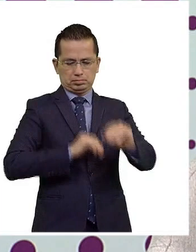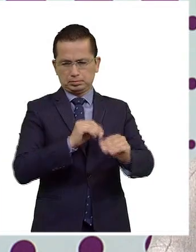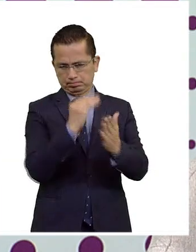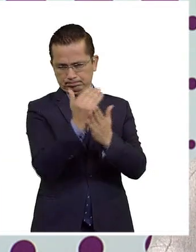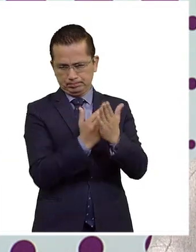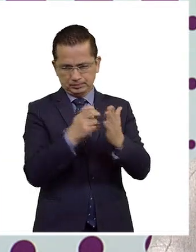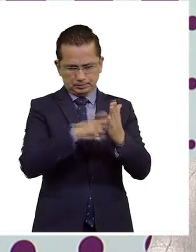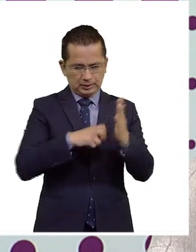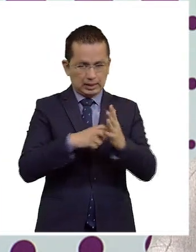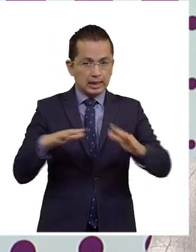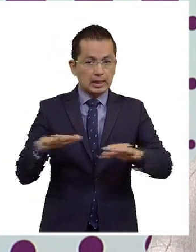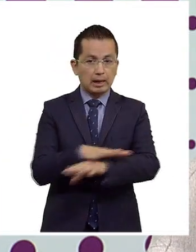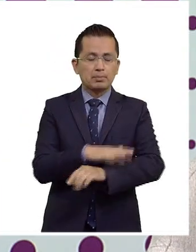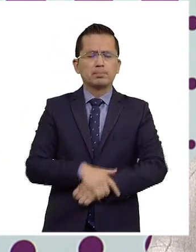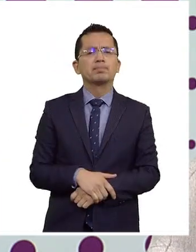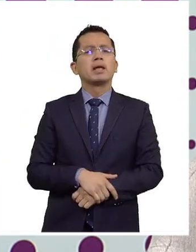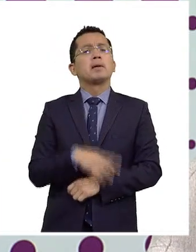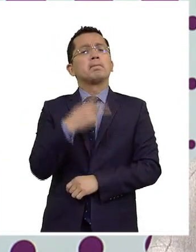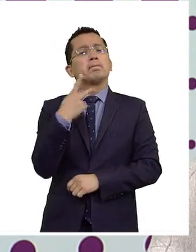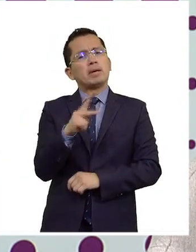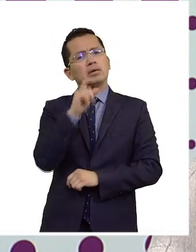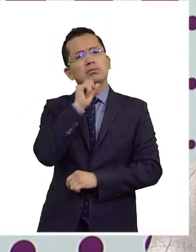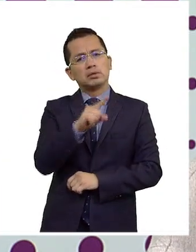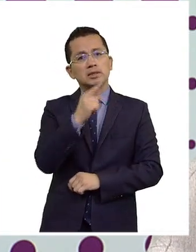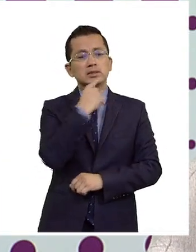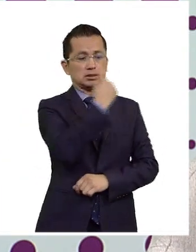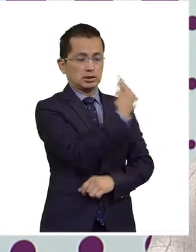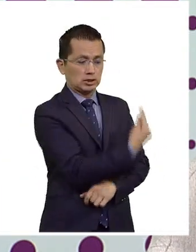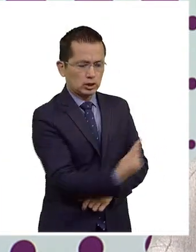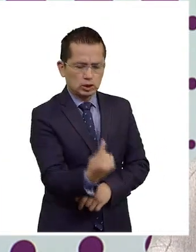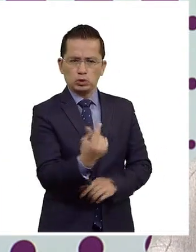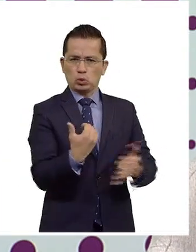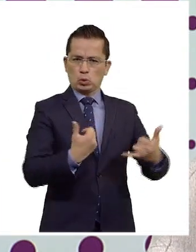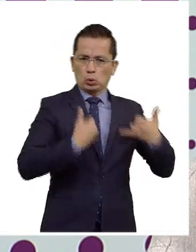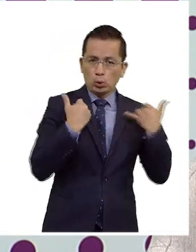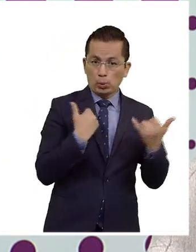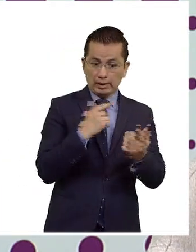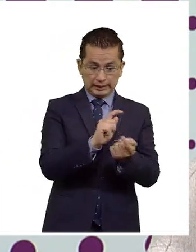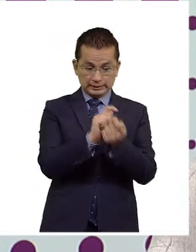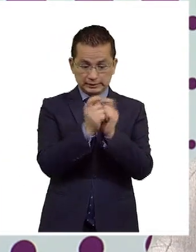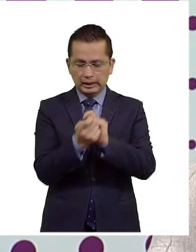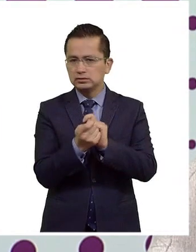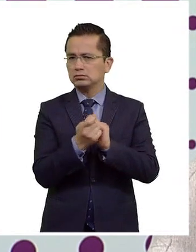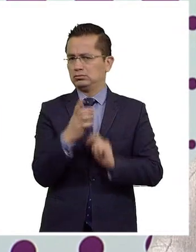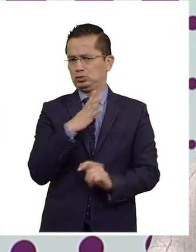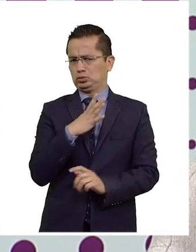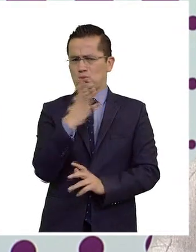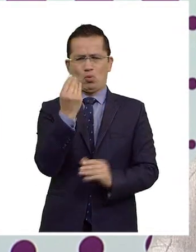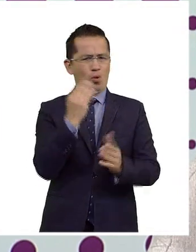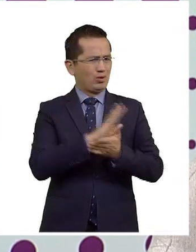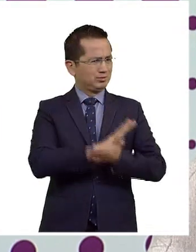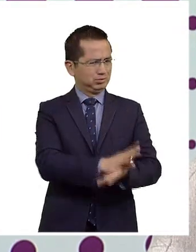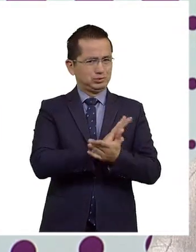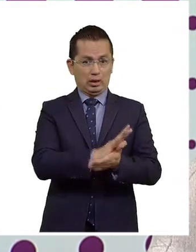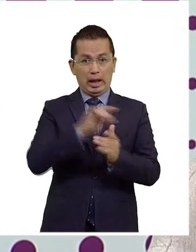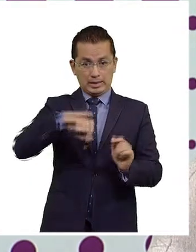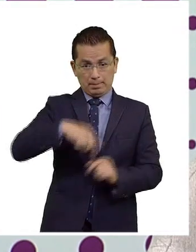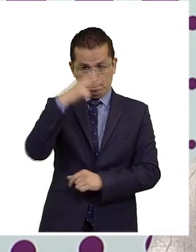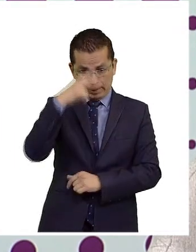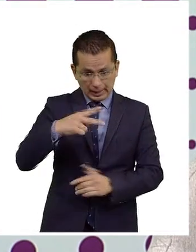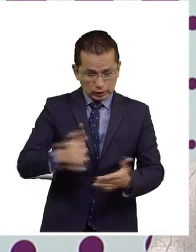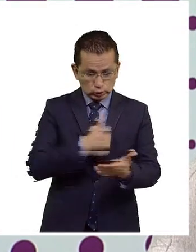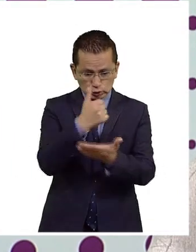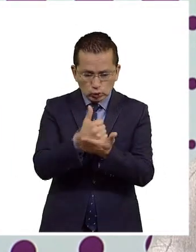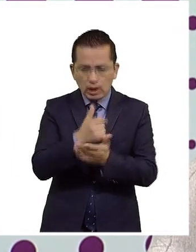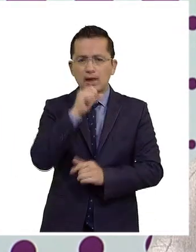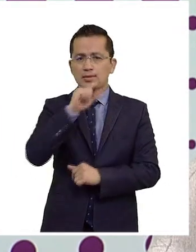las niñas y los y las adolescentes trans en la Ciudad de México y en el país entero. Entonces, justamente por eso, pues